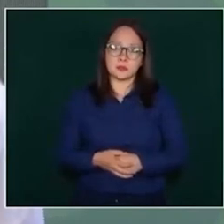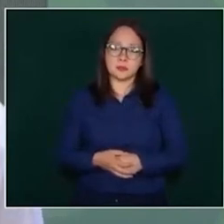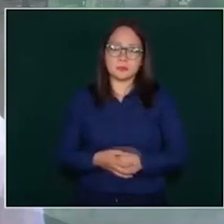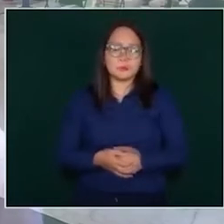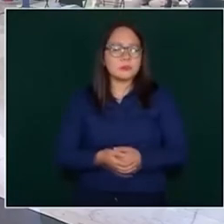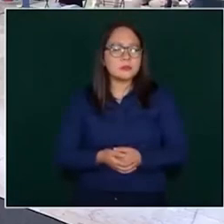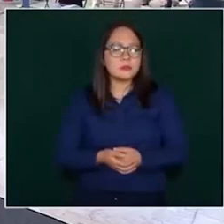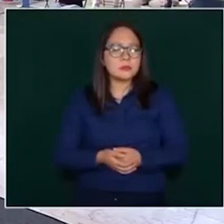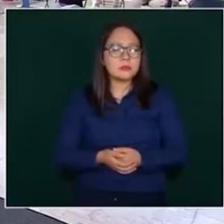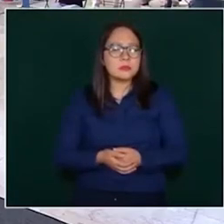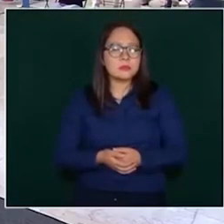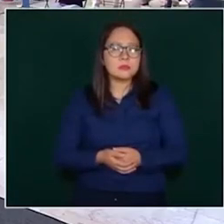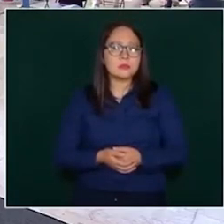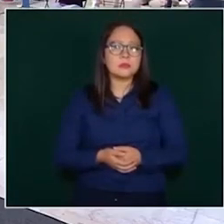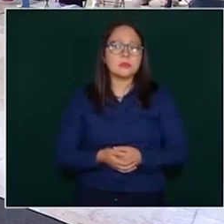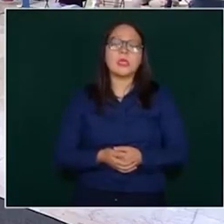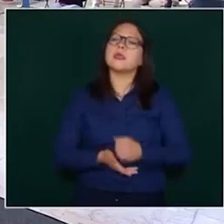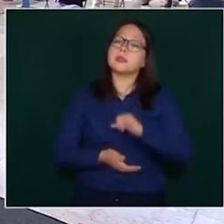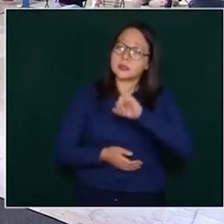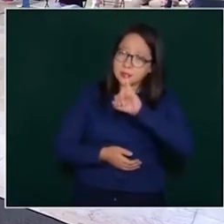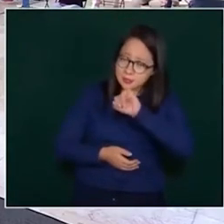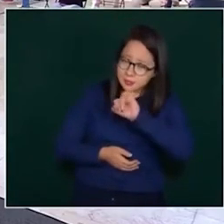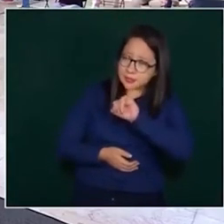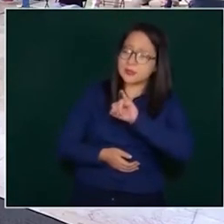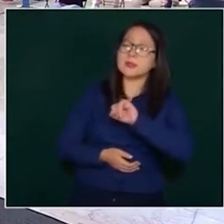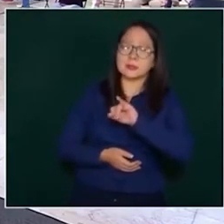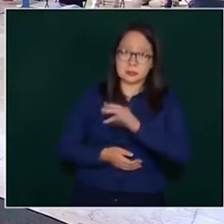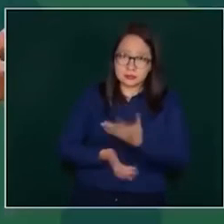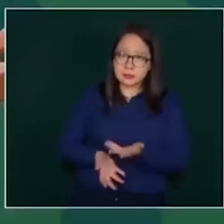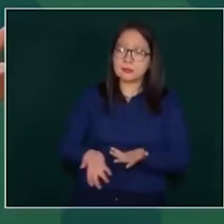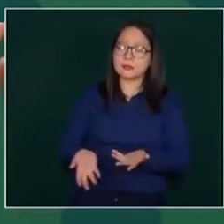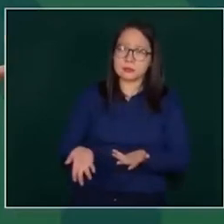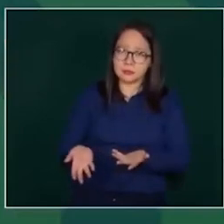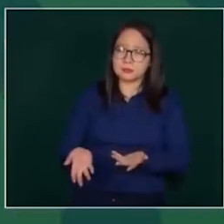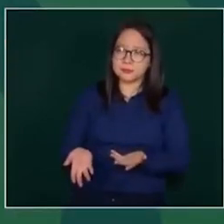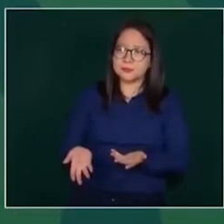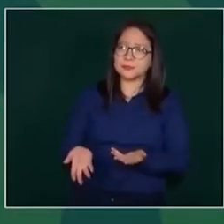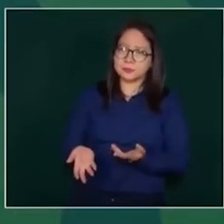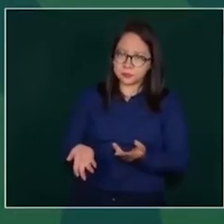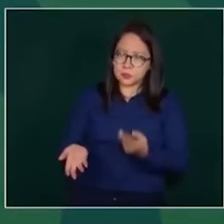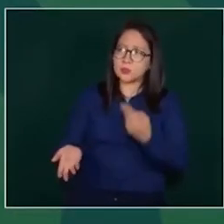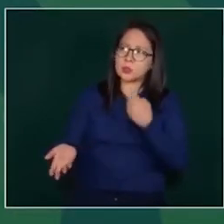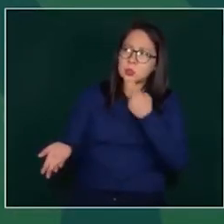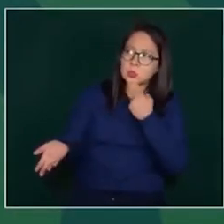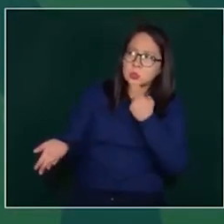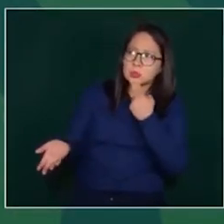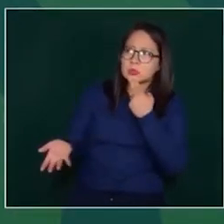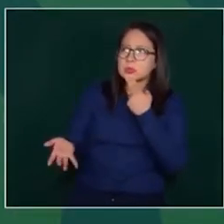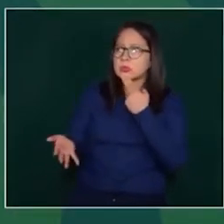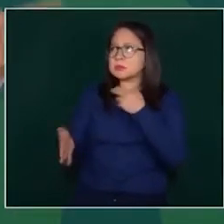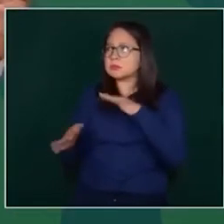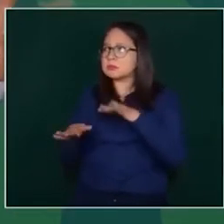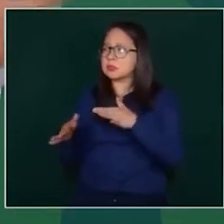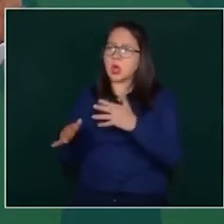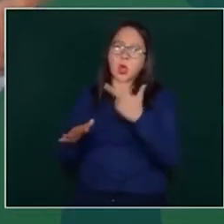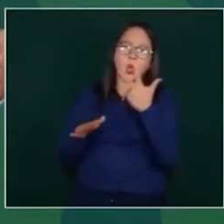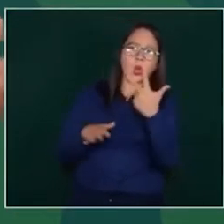¿Cómo? Sí, y se usa y tiene como 8 o 10 vuelos los